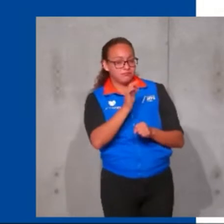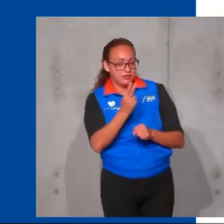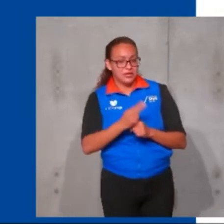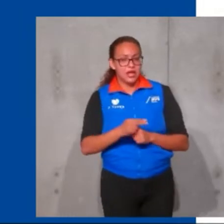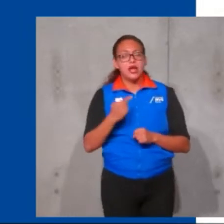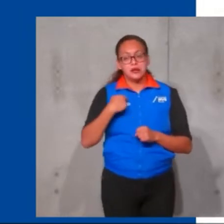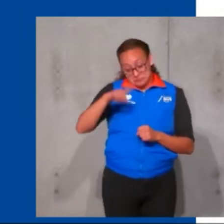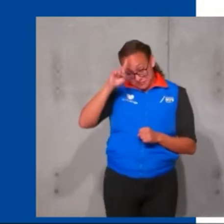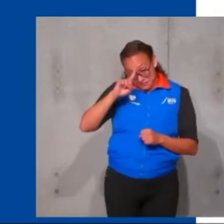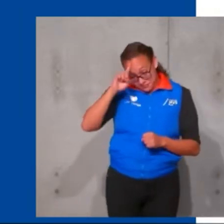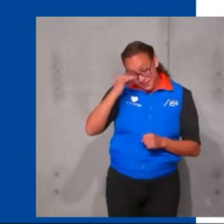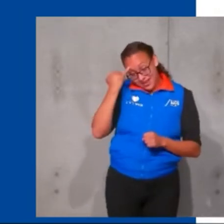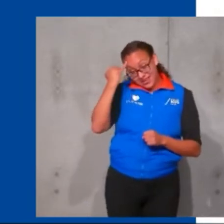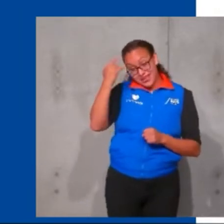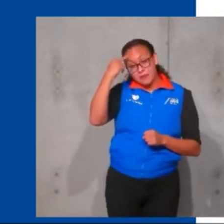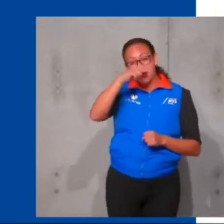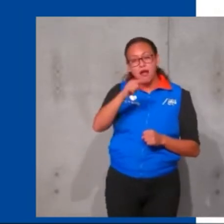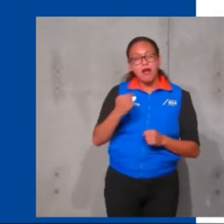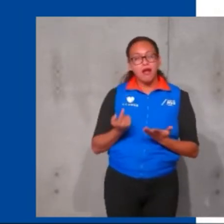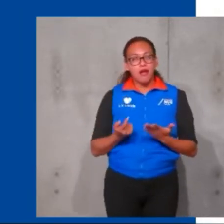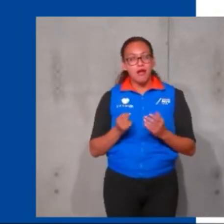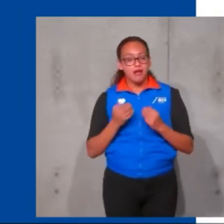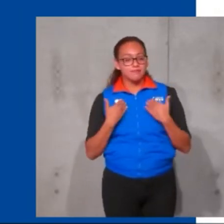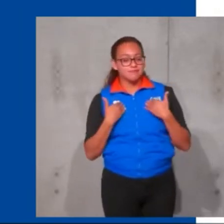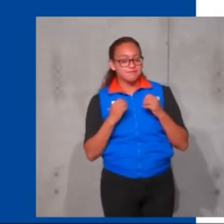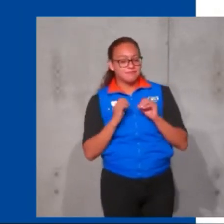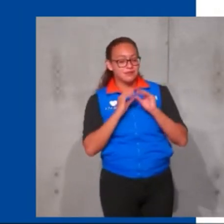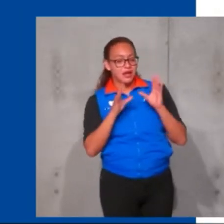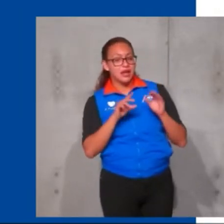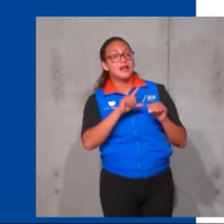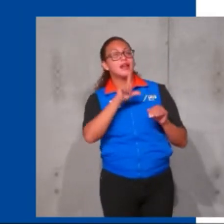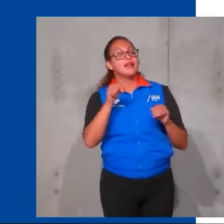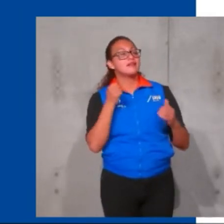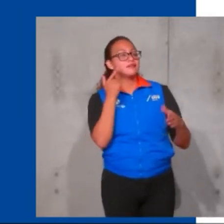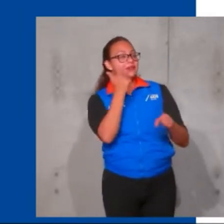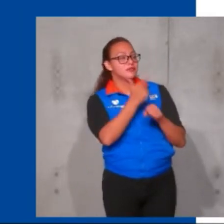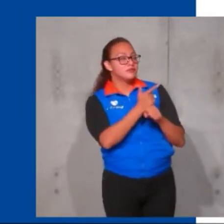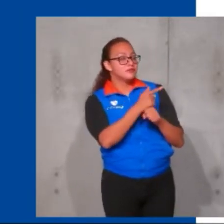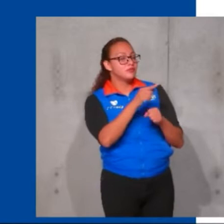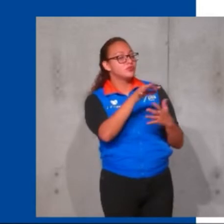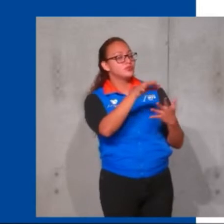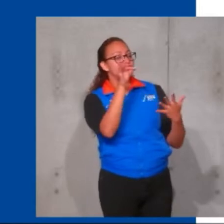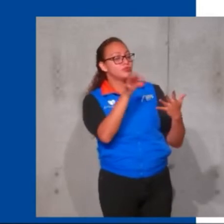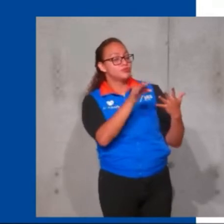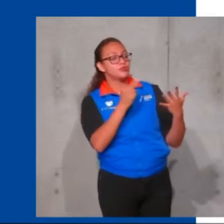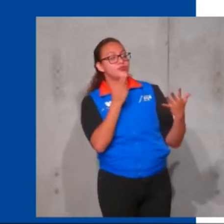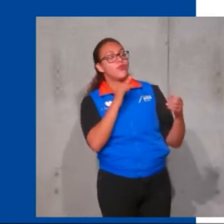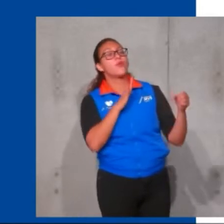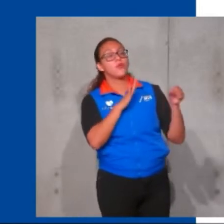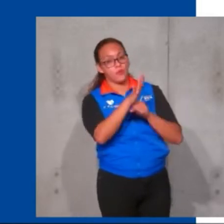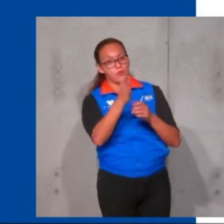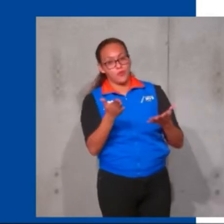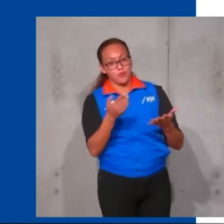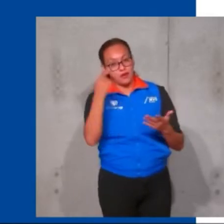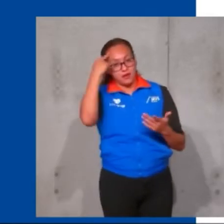temas. Entonces, ahí les voy dando algunas ideas de cómo pueden ir identificando cuáles